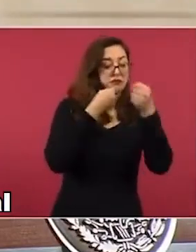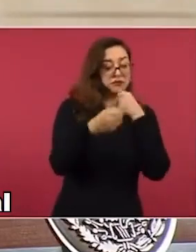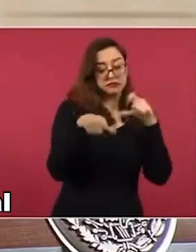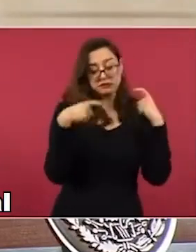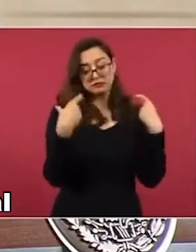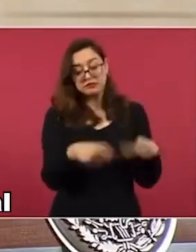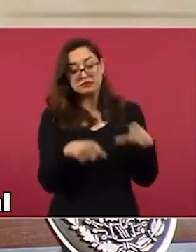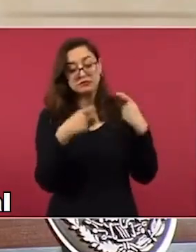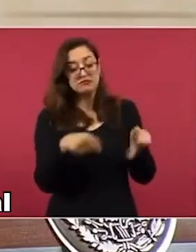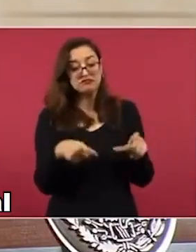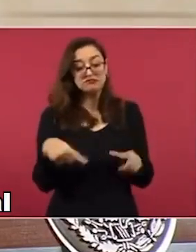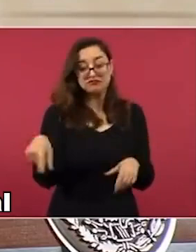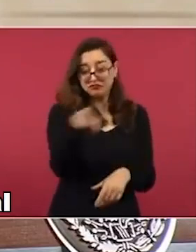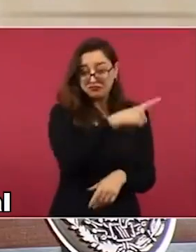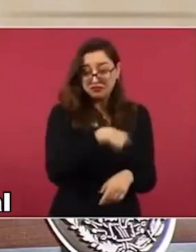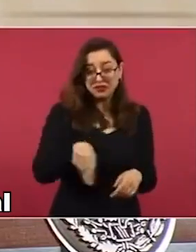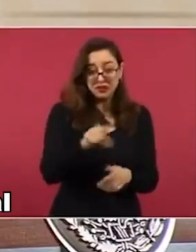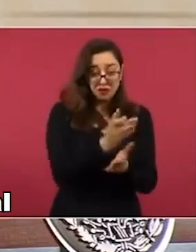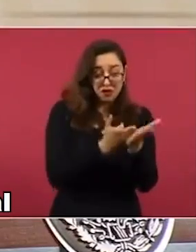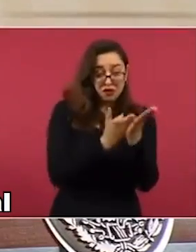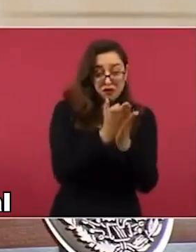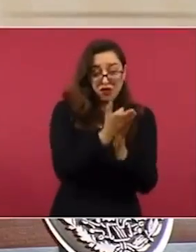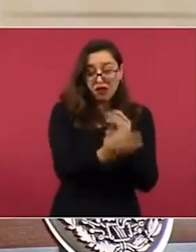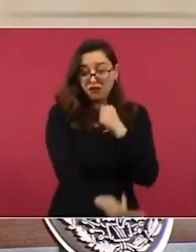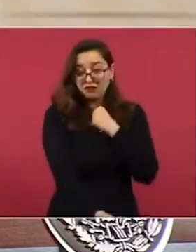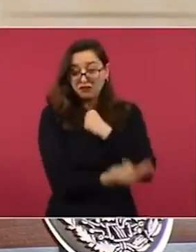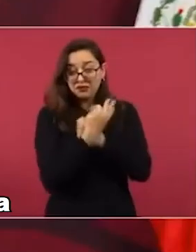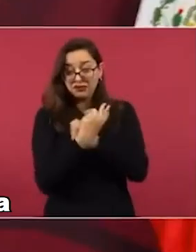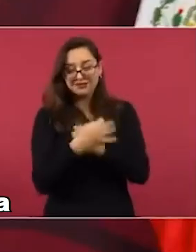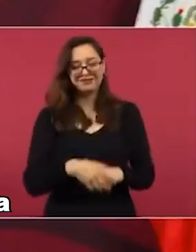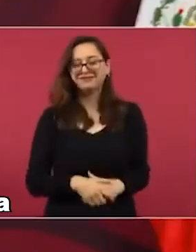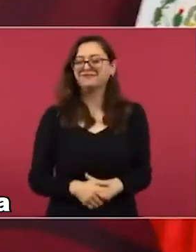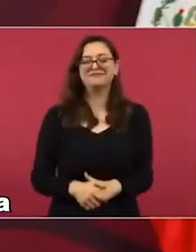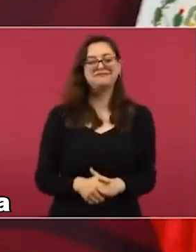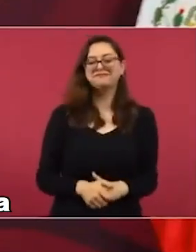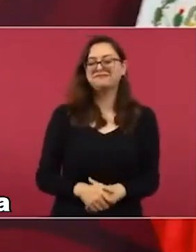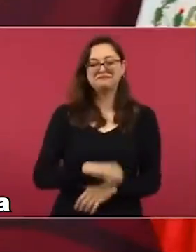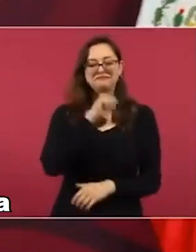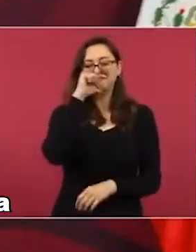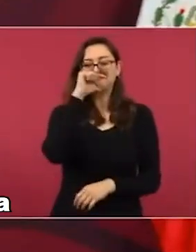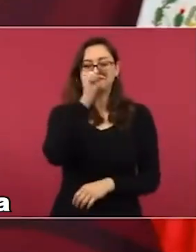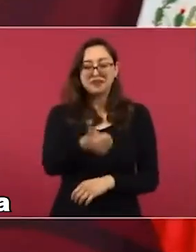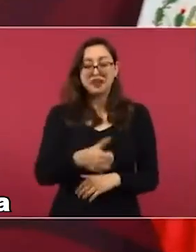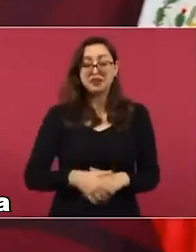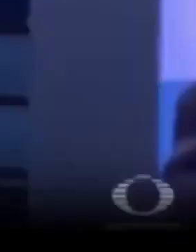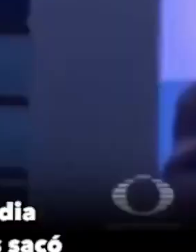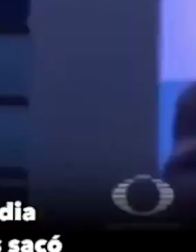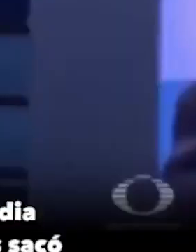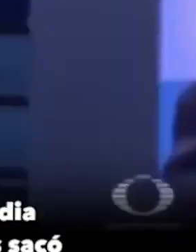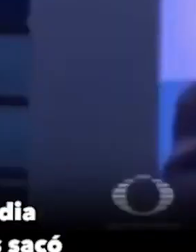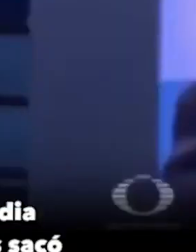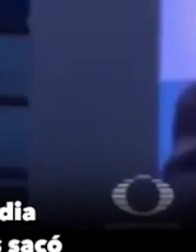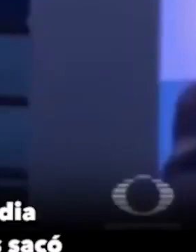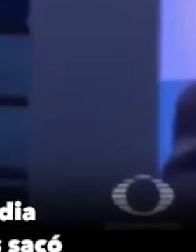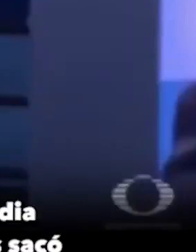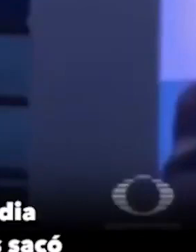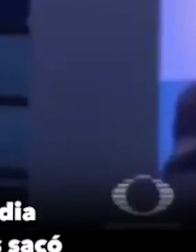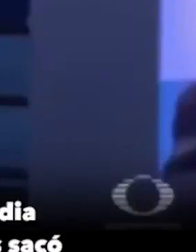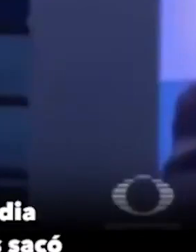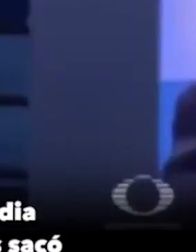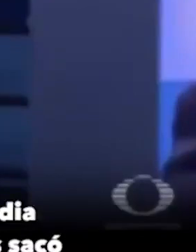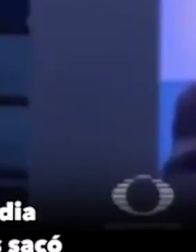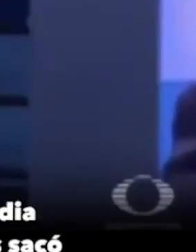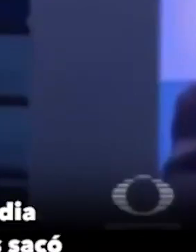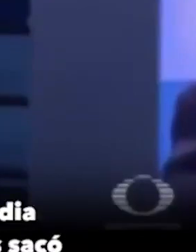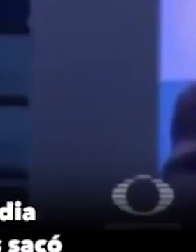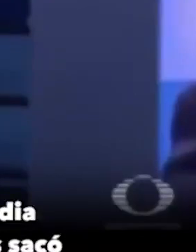Entonces, no es un asunto personal, es un asunto de estrategia política. Entonces, cuando llegan a